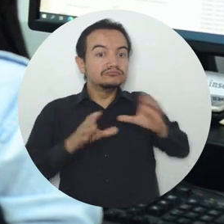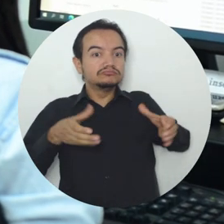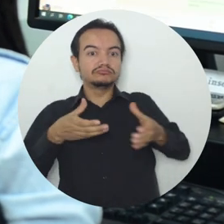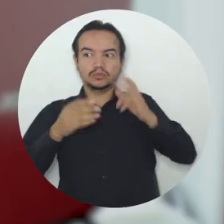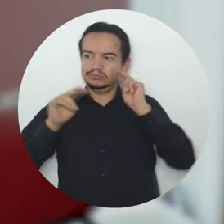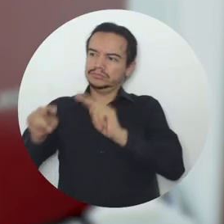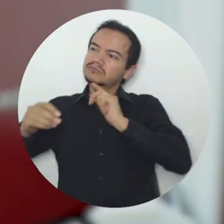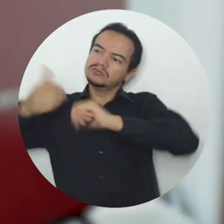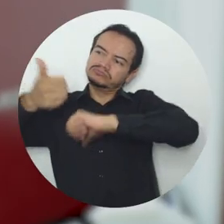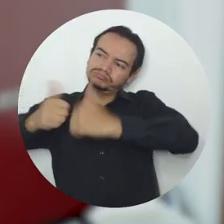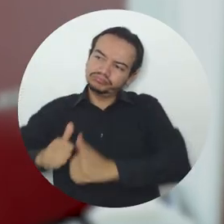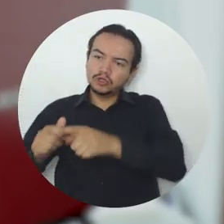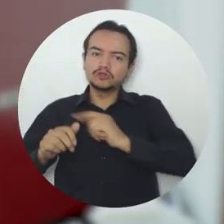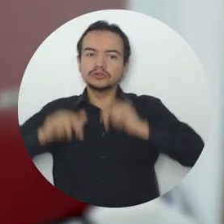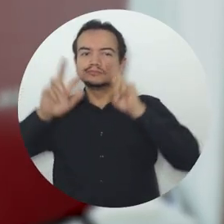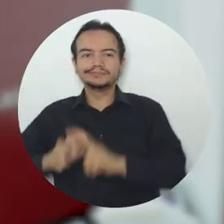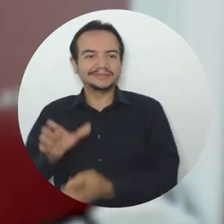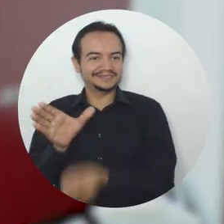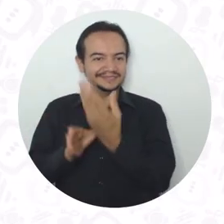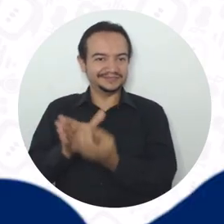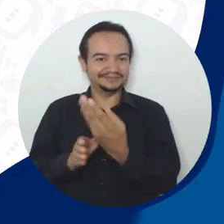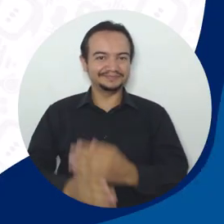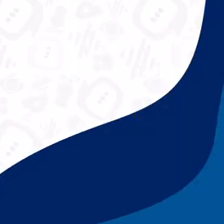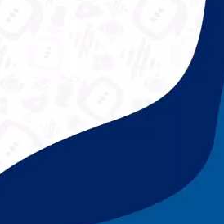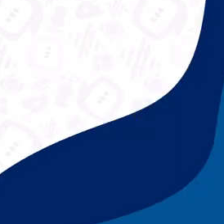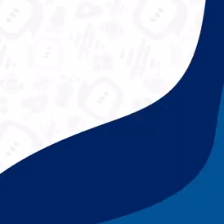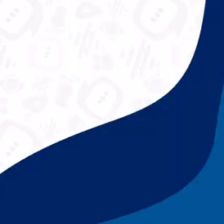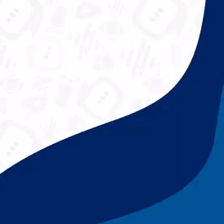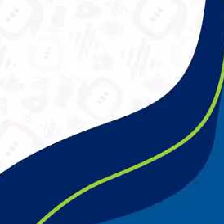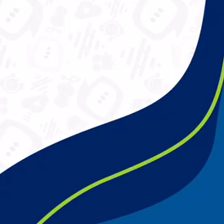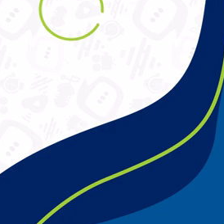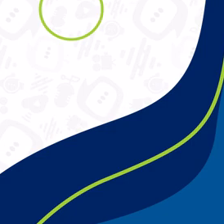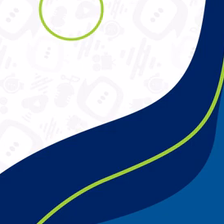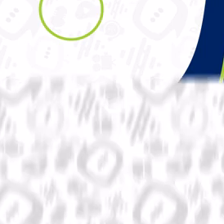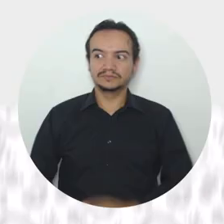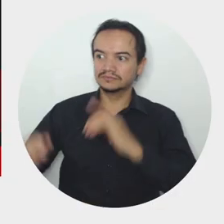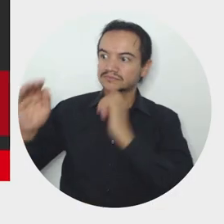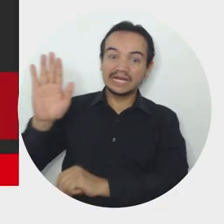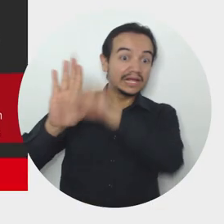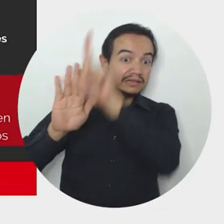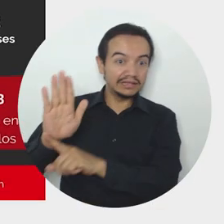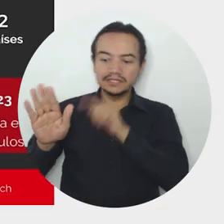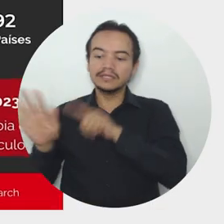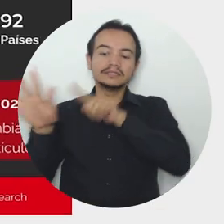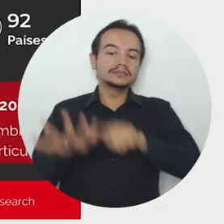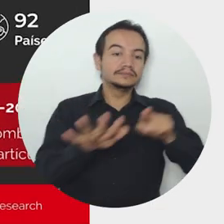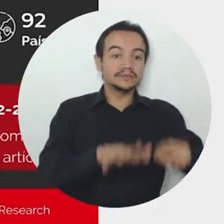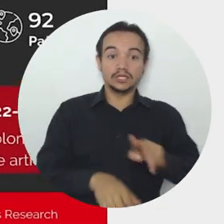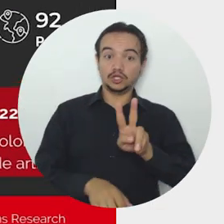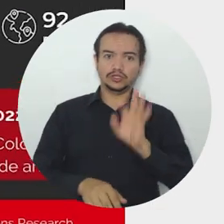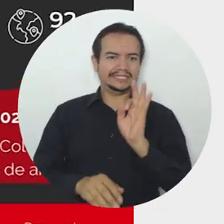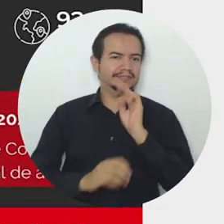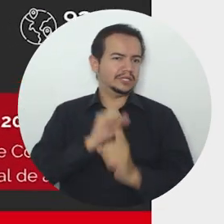consultora en Colombia que evalúa indicadores en materia de investigación en el listado que es publicado durante